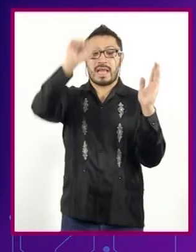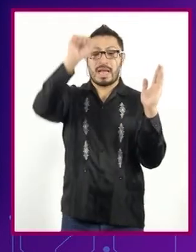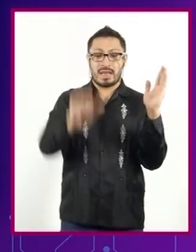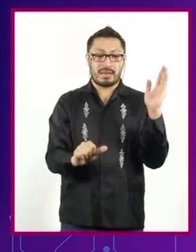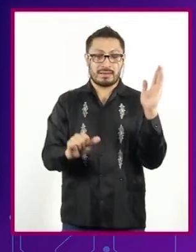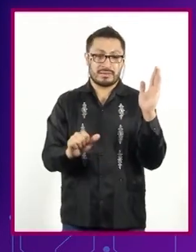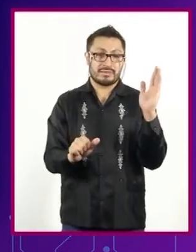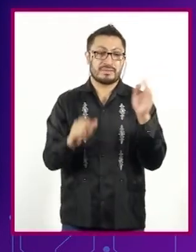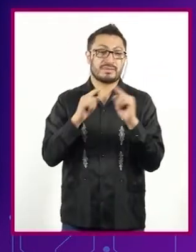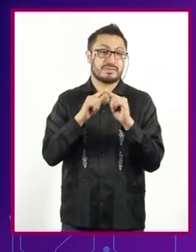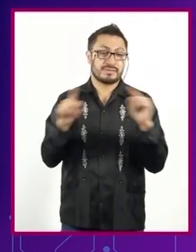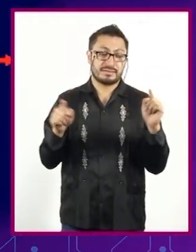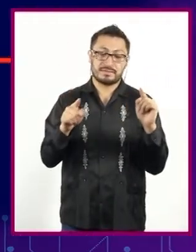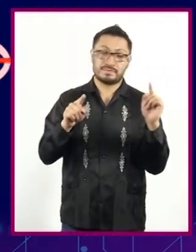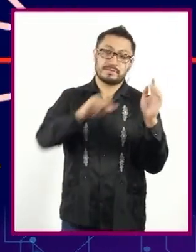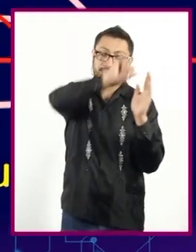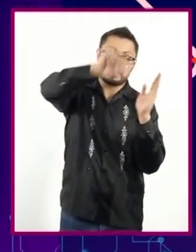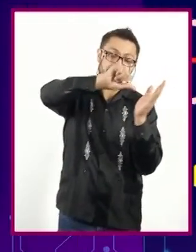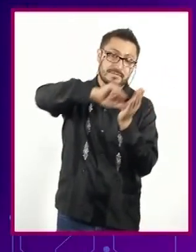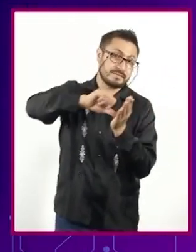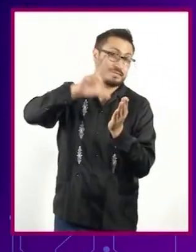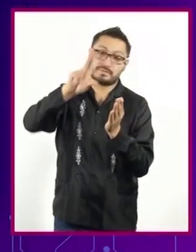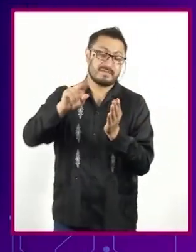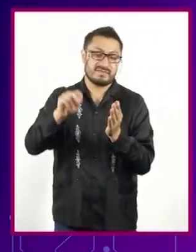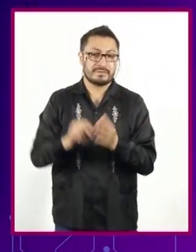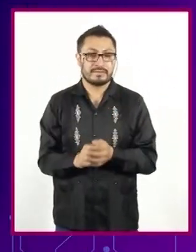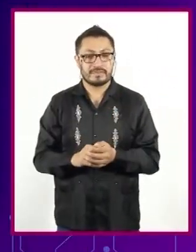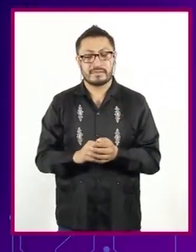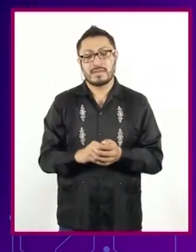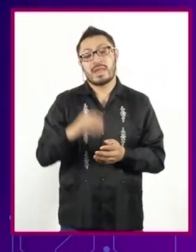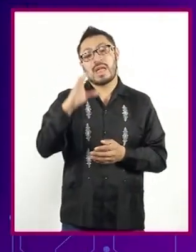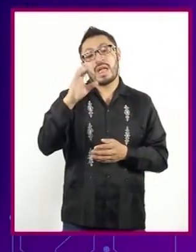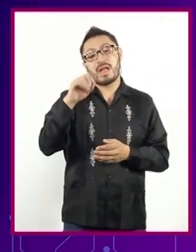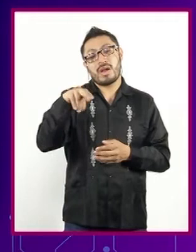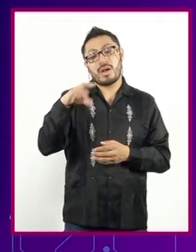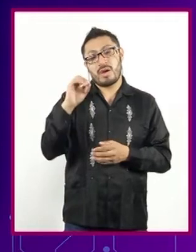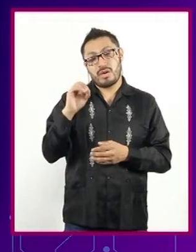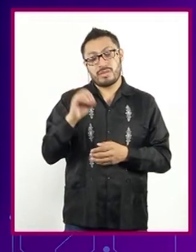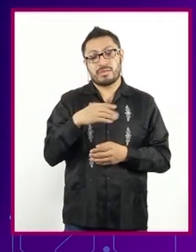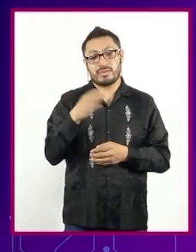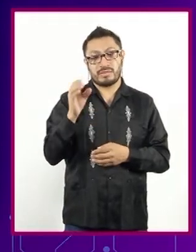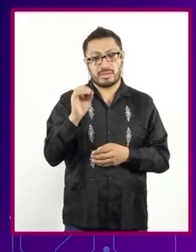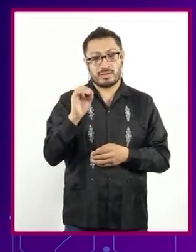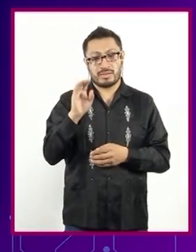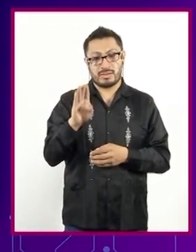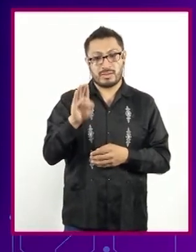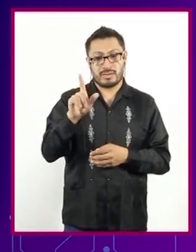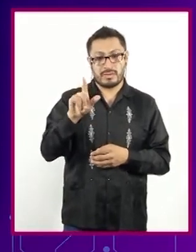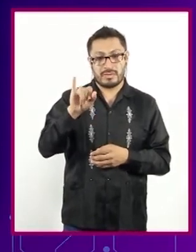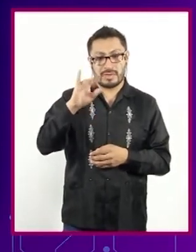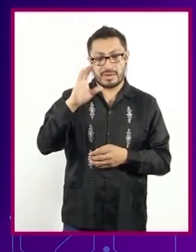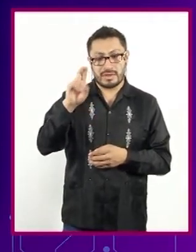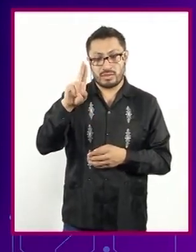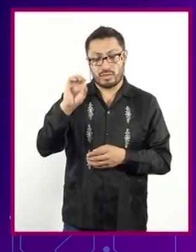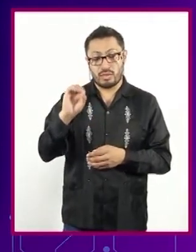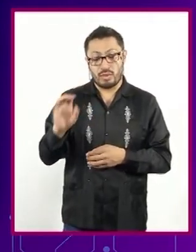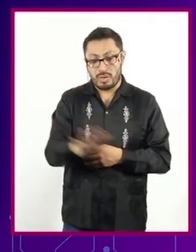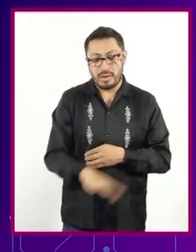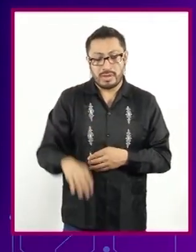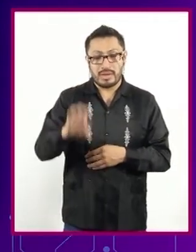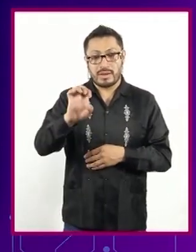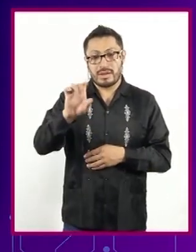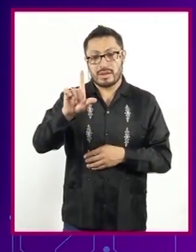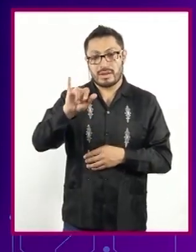base. Y cono oblicuo de base elíptica. Su base es una elipse. El ángulo entre